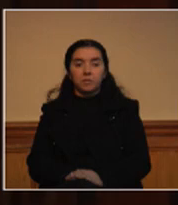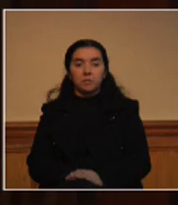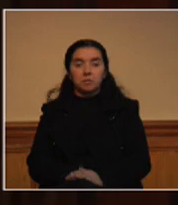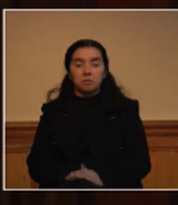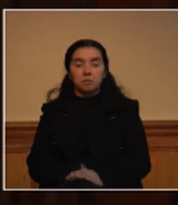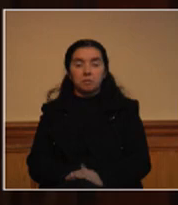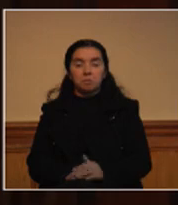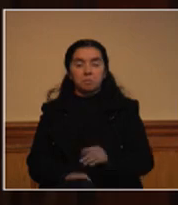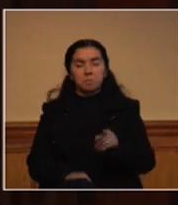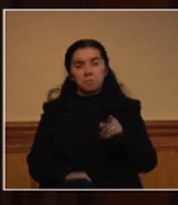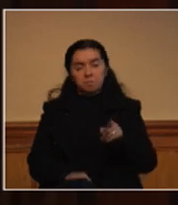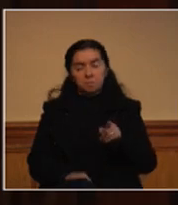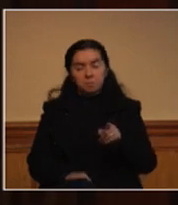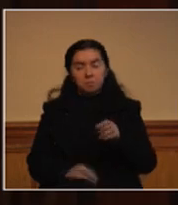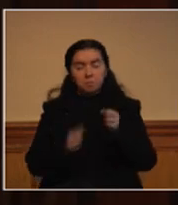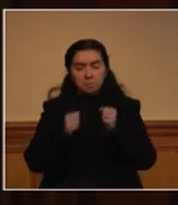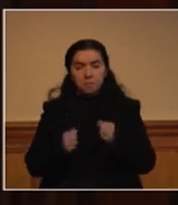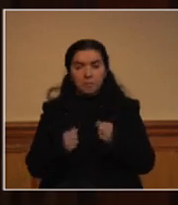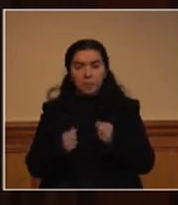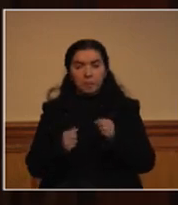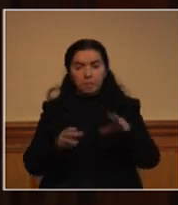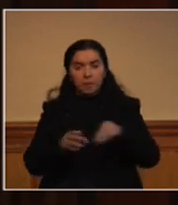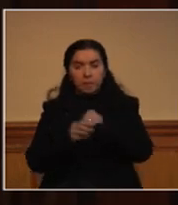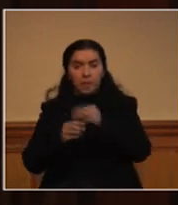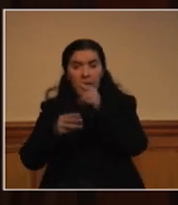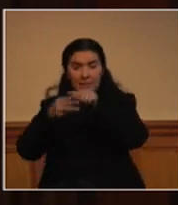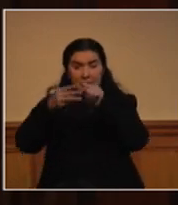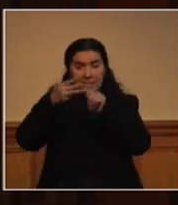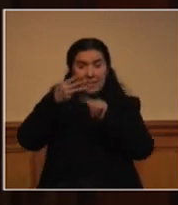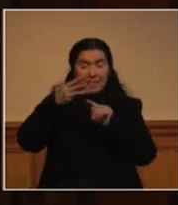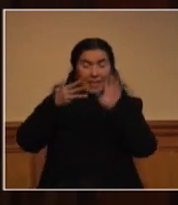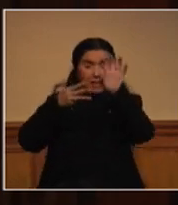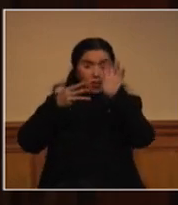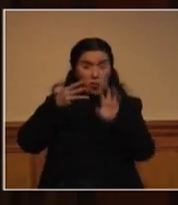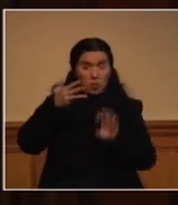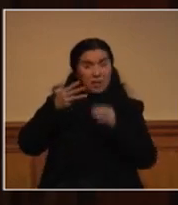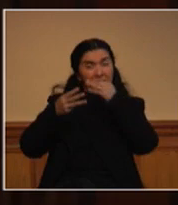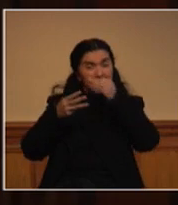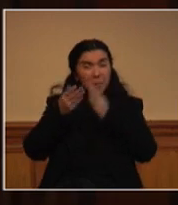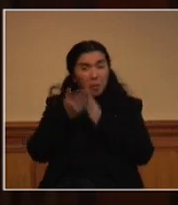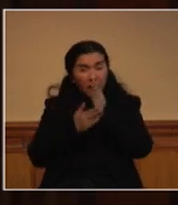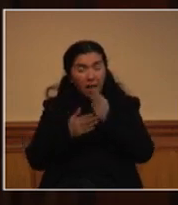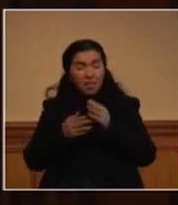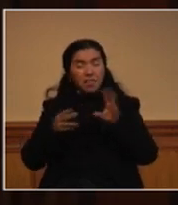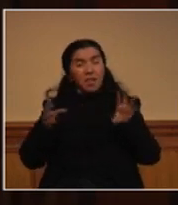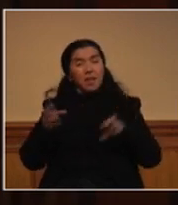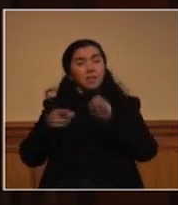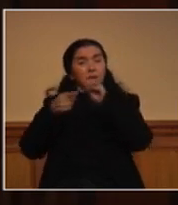en ella podemos integrar los tres componentes que decíamos al principio: